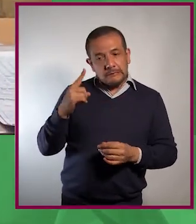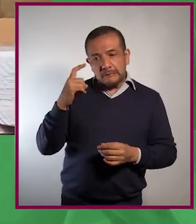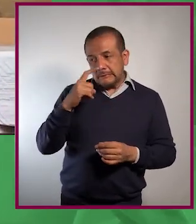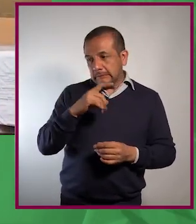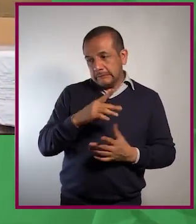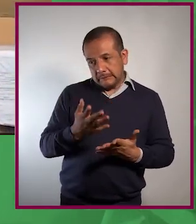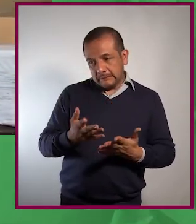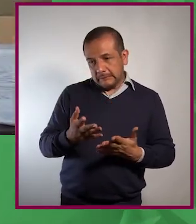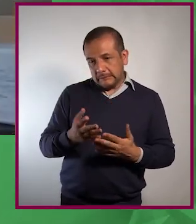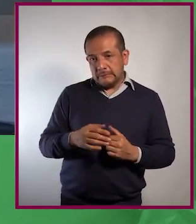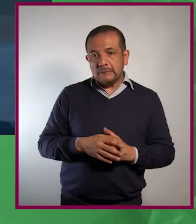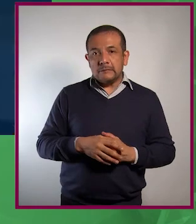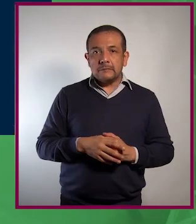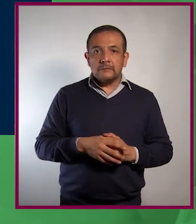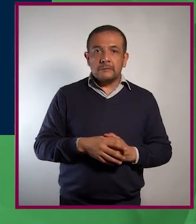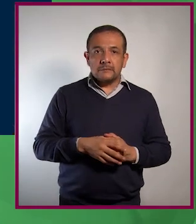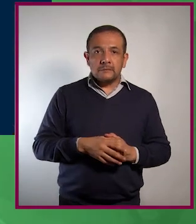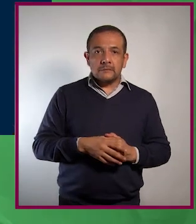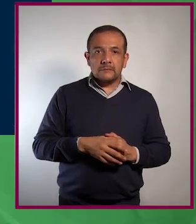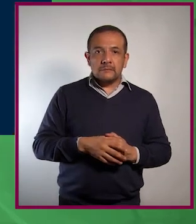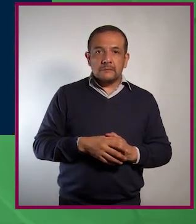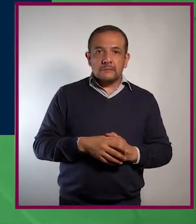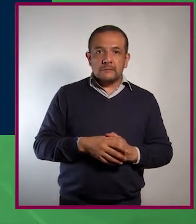nunca. La verdad es que no sucede siempre así.